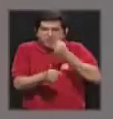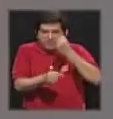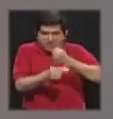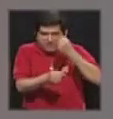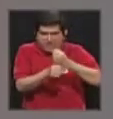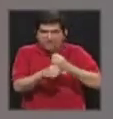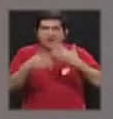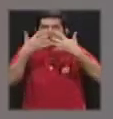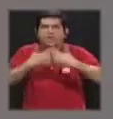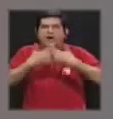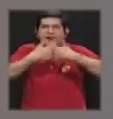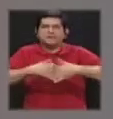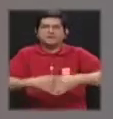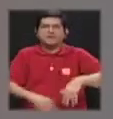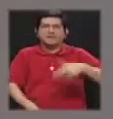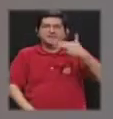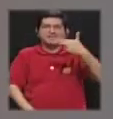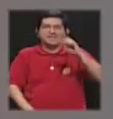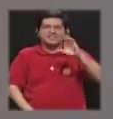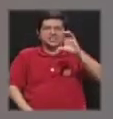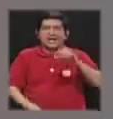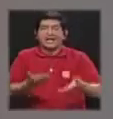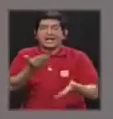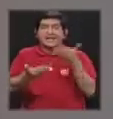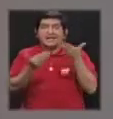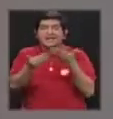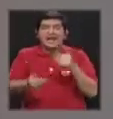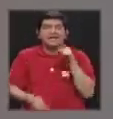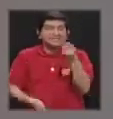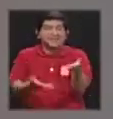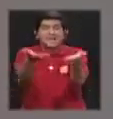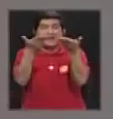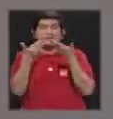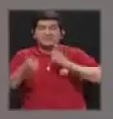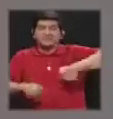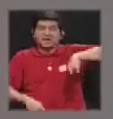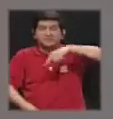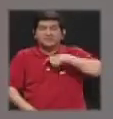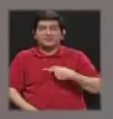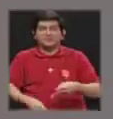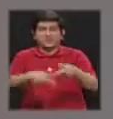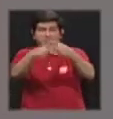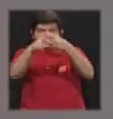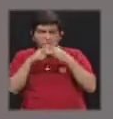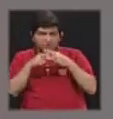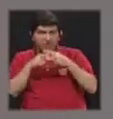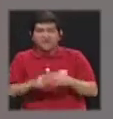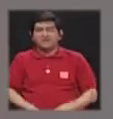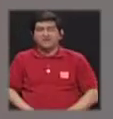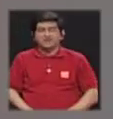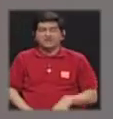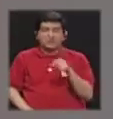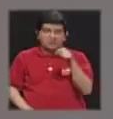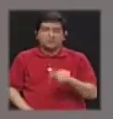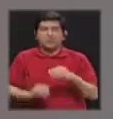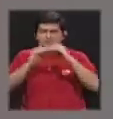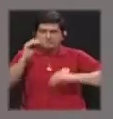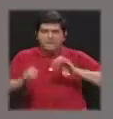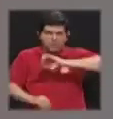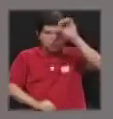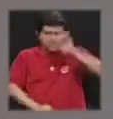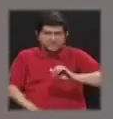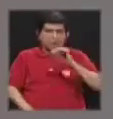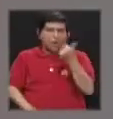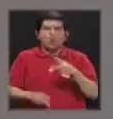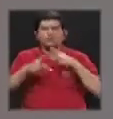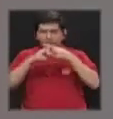obra a la empresa Check. O sea, casi que lo que nos van a dar ellos, entre comillas, el crédito blando, entre comillas, porque hay